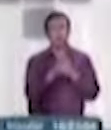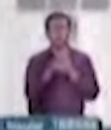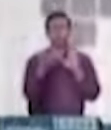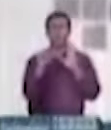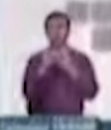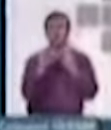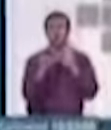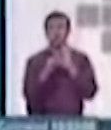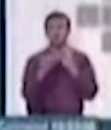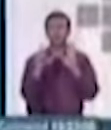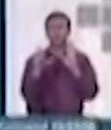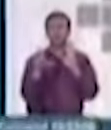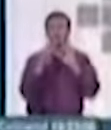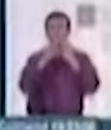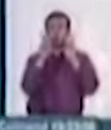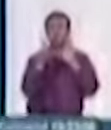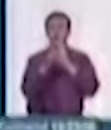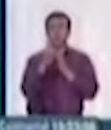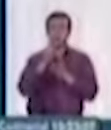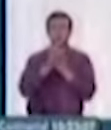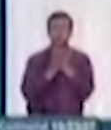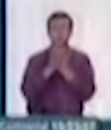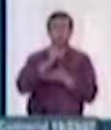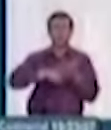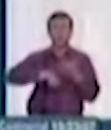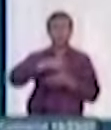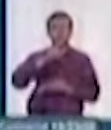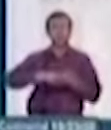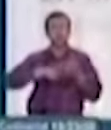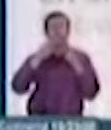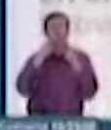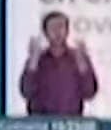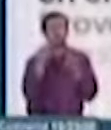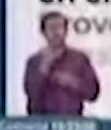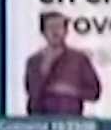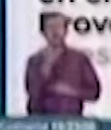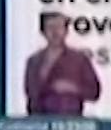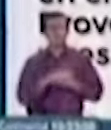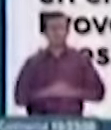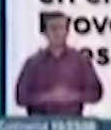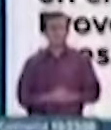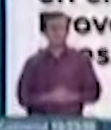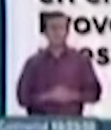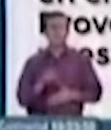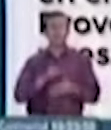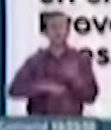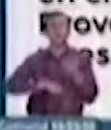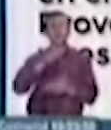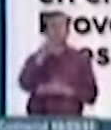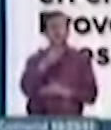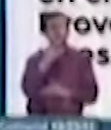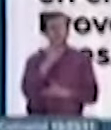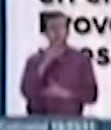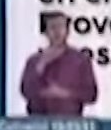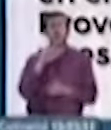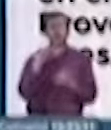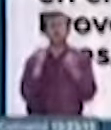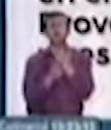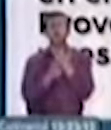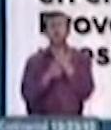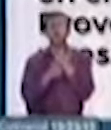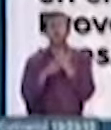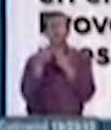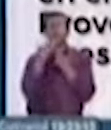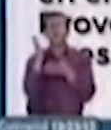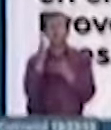artículo 79 de la Ley Orgánica del Sistema Nacional de Contratación Pública determina que el contratista podrá subcontratar la ejecución